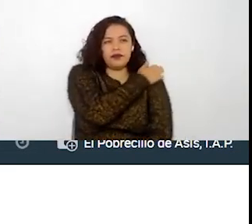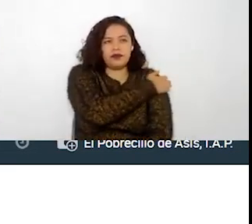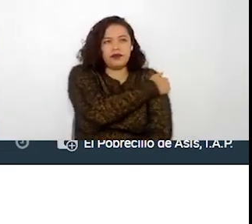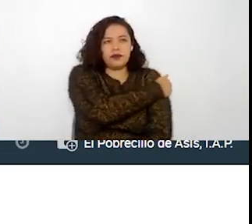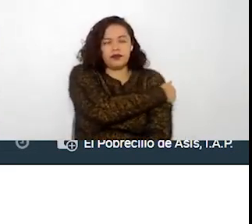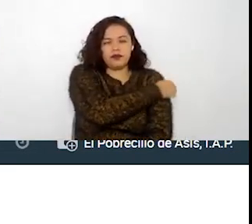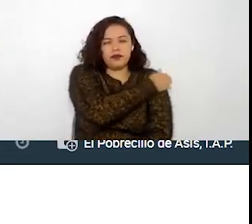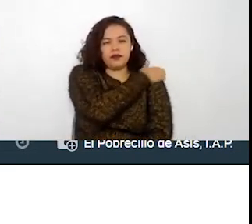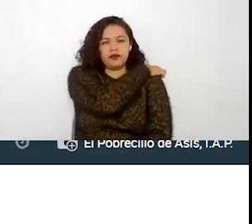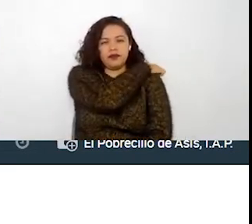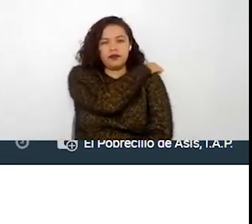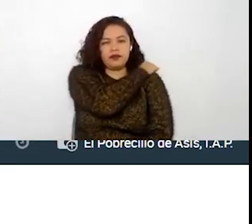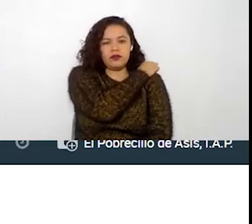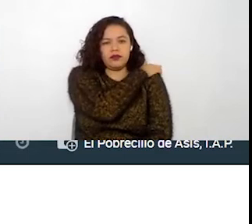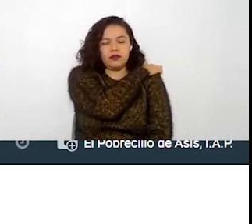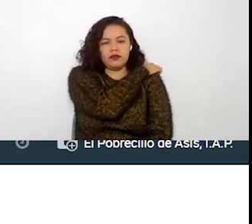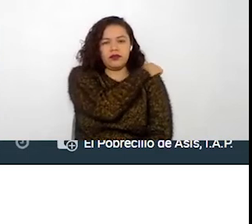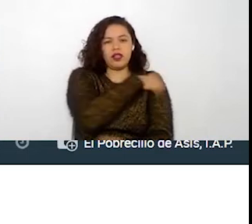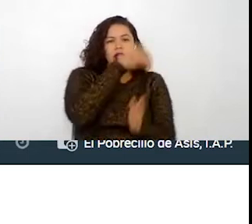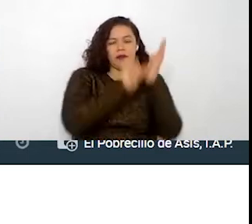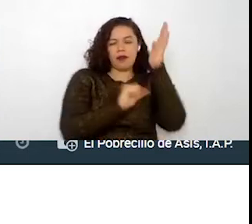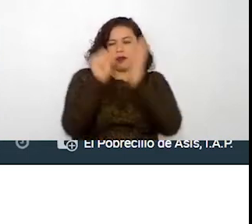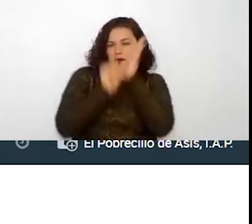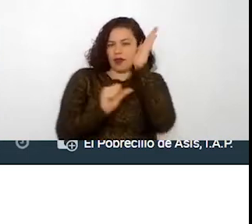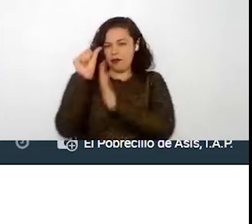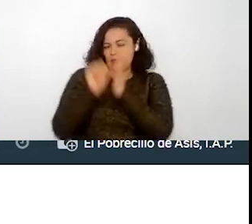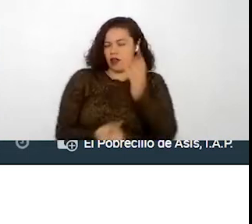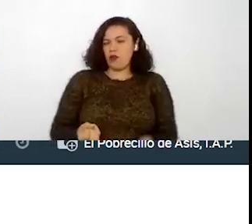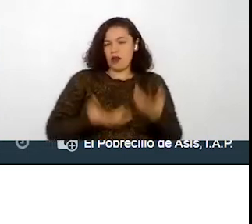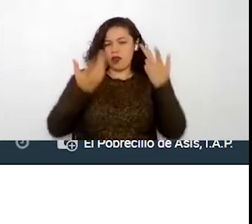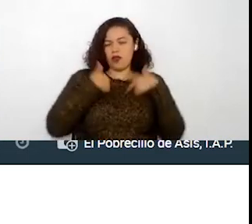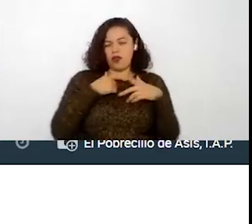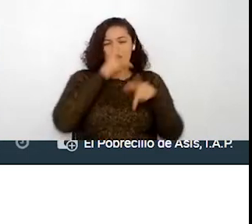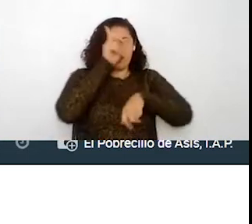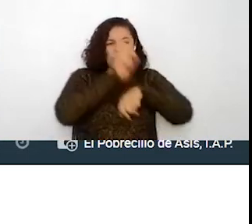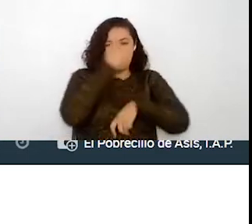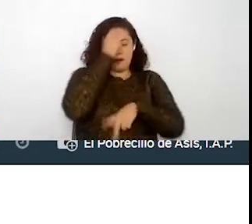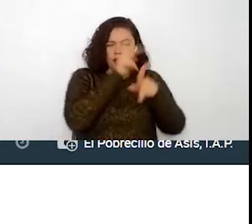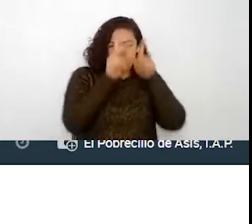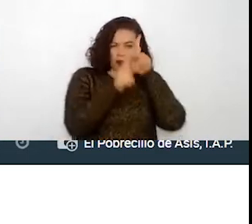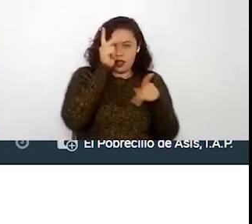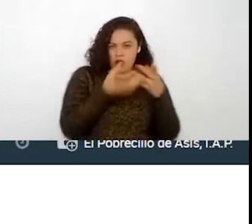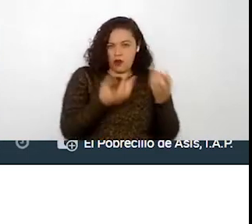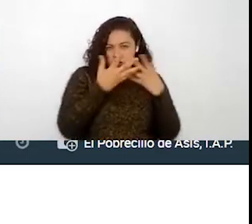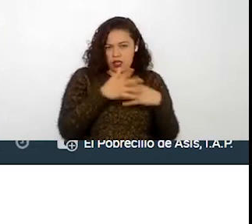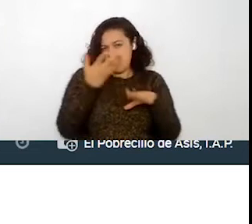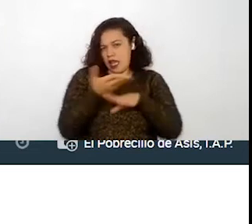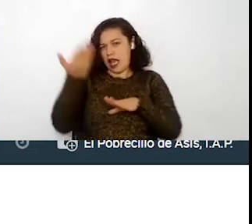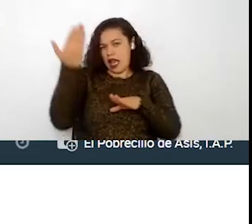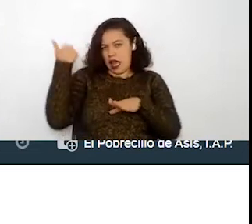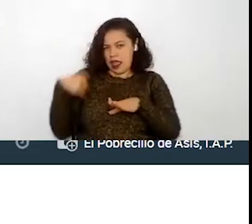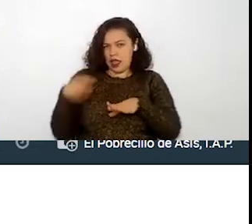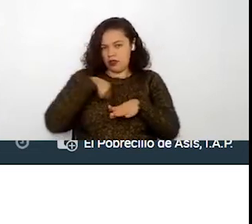distribuyendo a lo largo de cada mes Cuántas Cuántas sesiones vamos a anteriormente podríamos